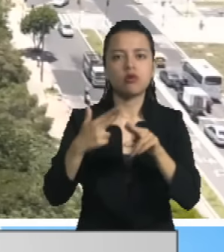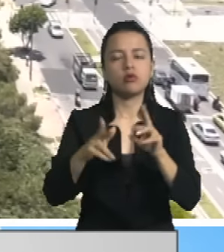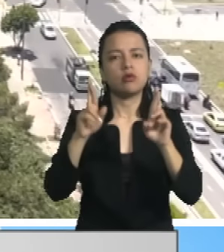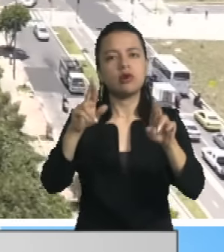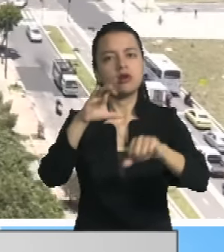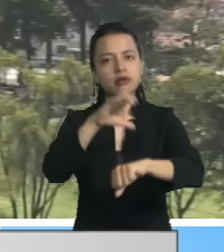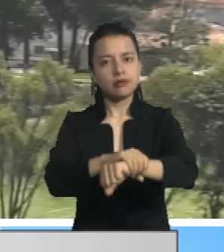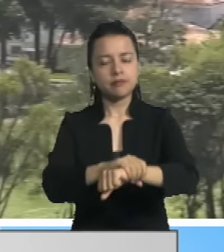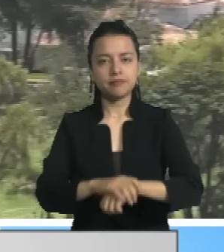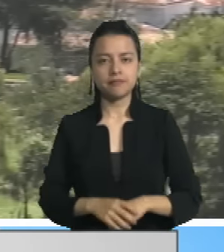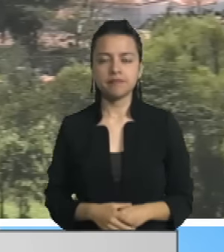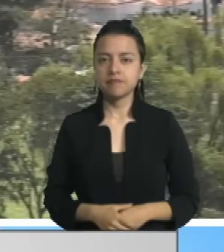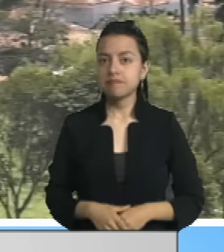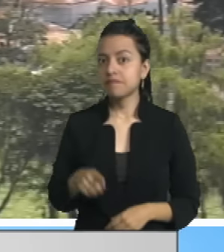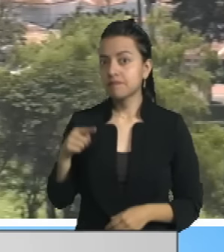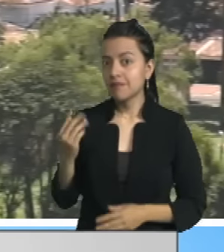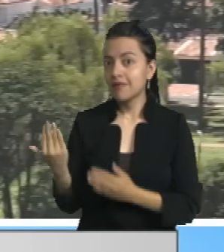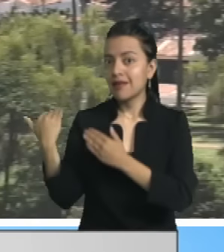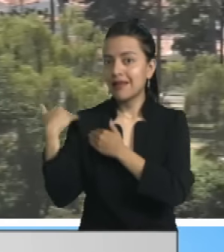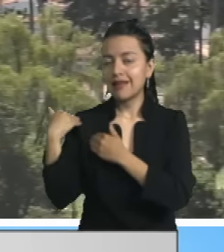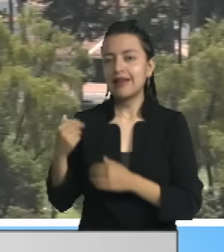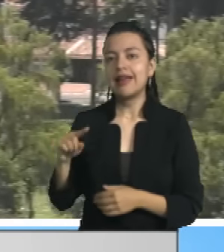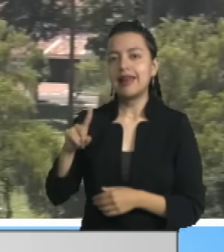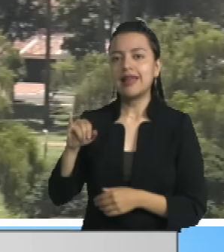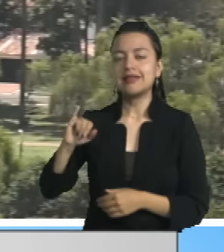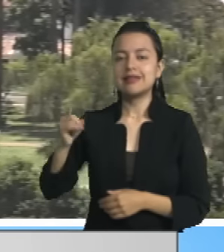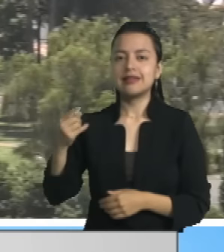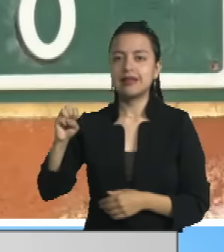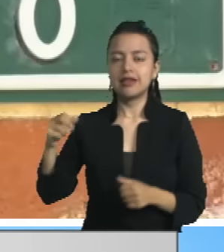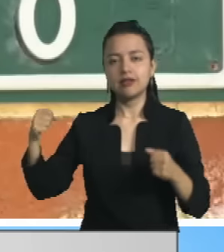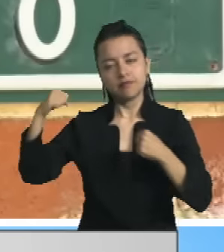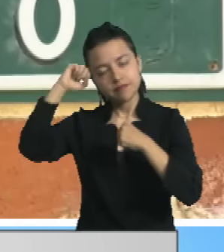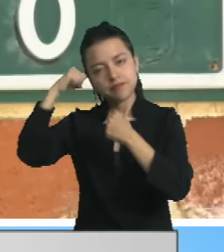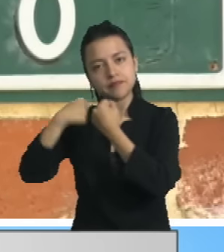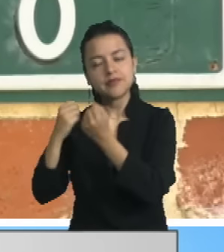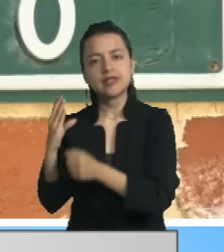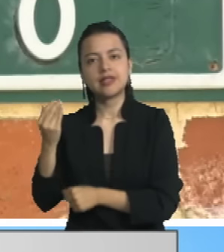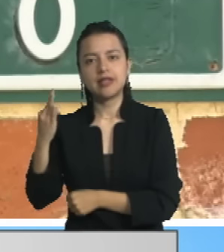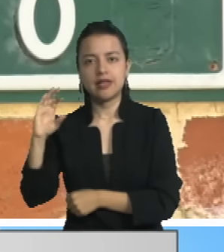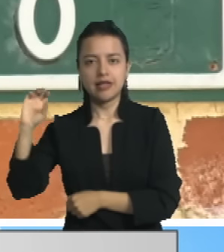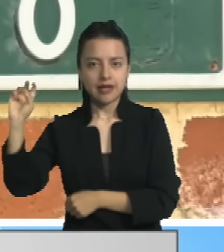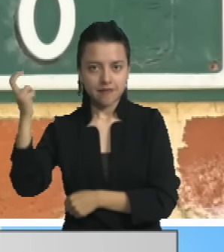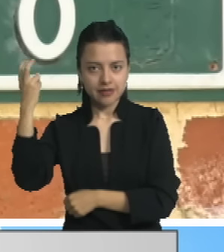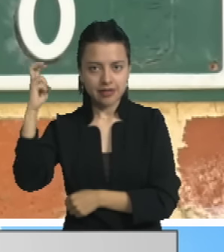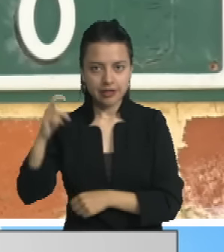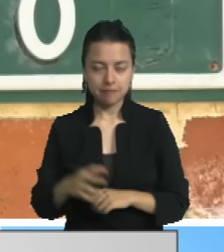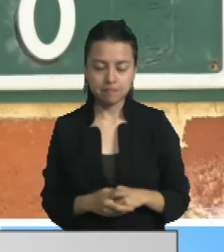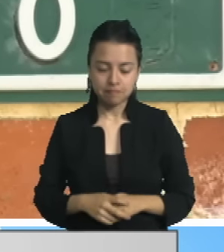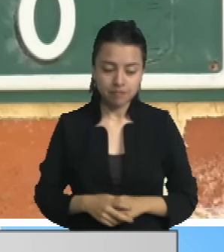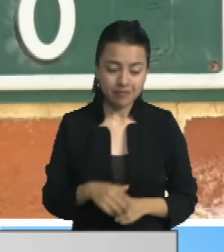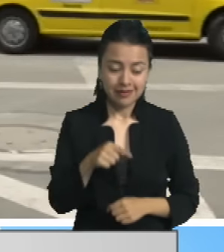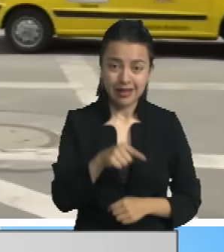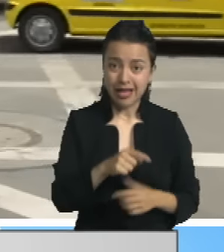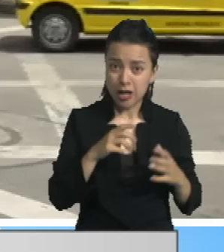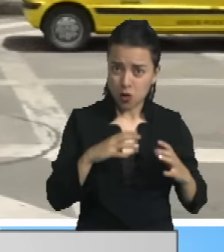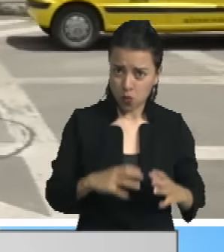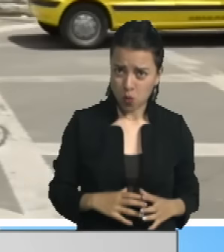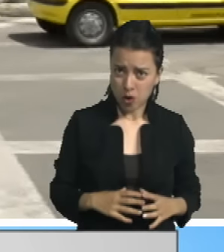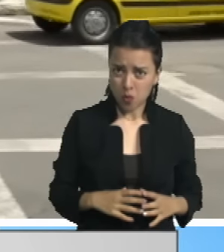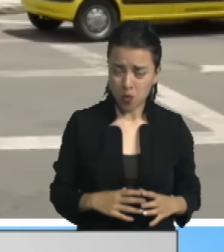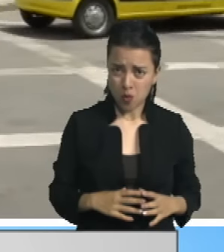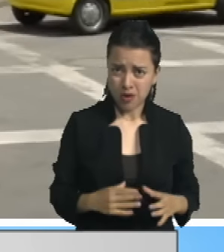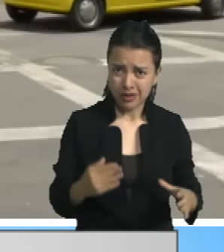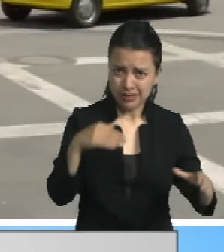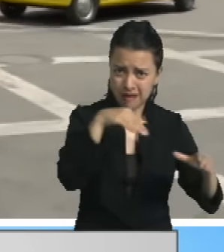caso lo tiene exactamente la cín de la policía junto al cti de la fiscalía el cuerpo de la mujer que estaba enmaletada